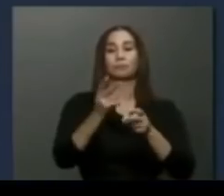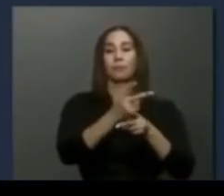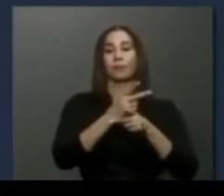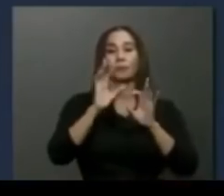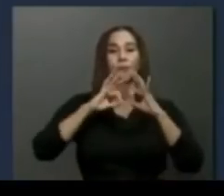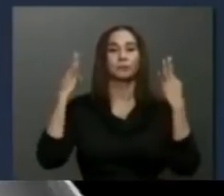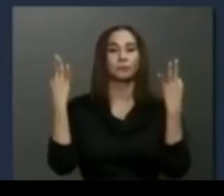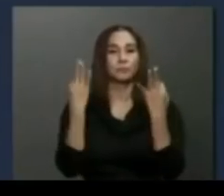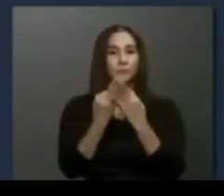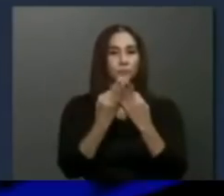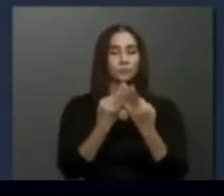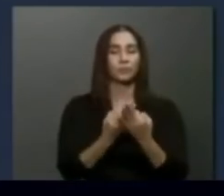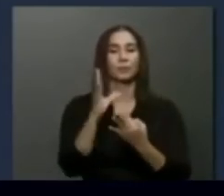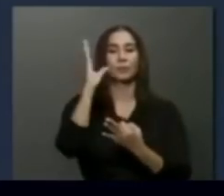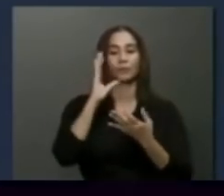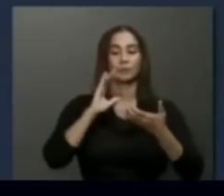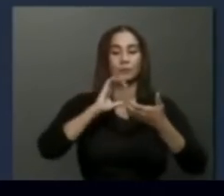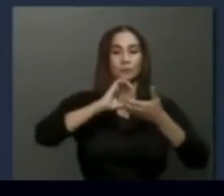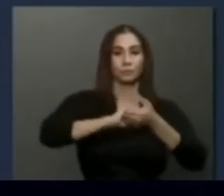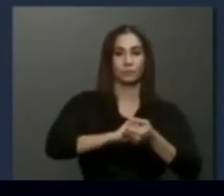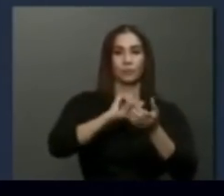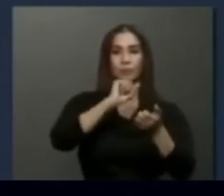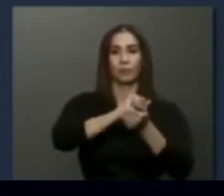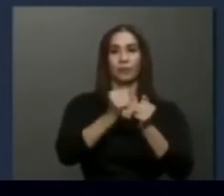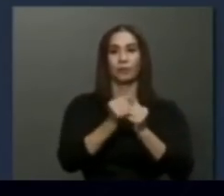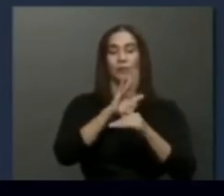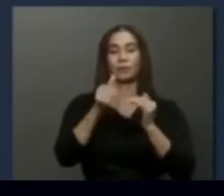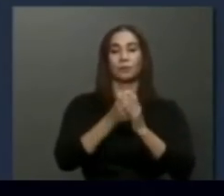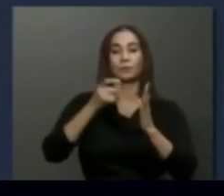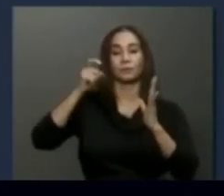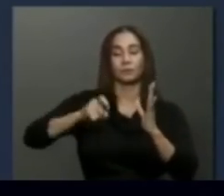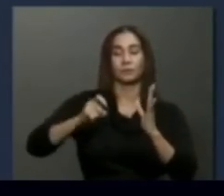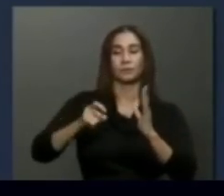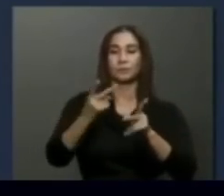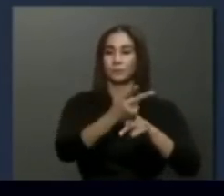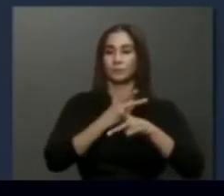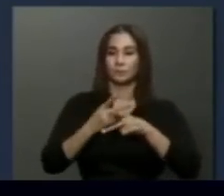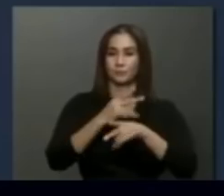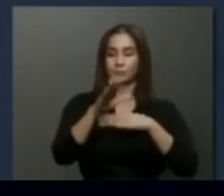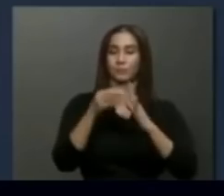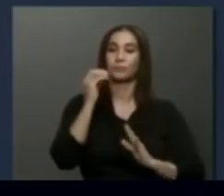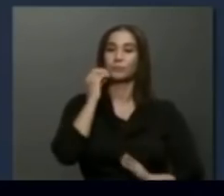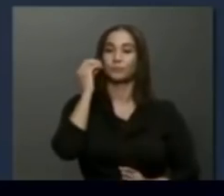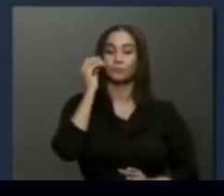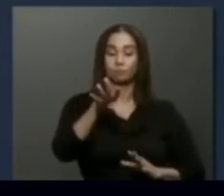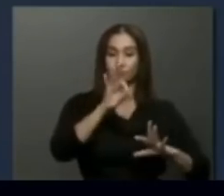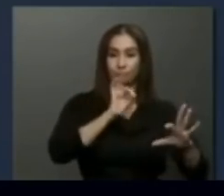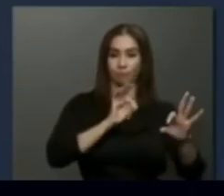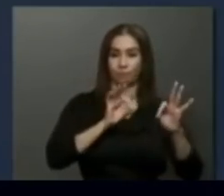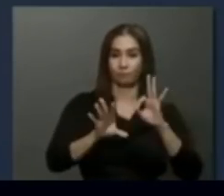cuidado familiar busca articular soluciones a las necesidades de cuidado de los hogares